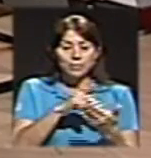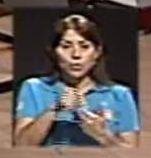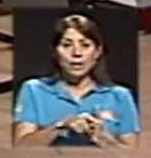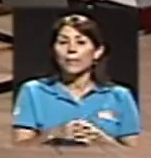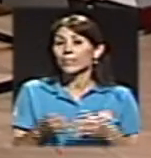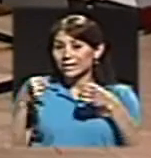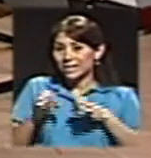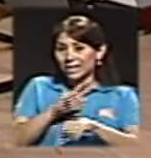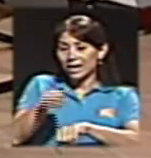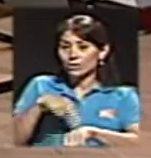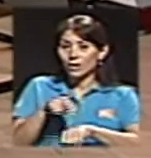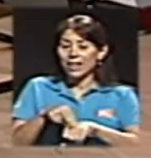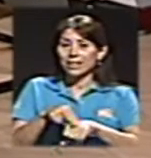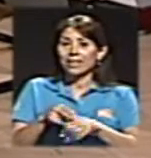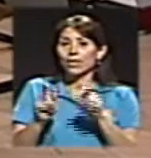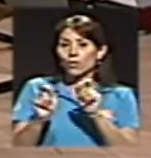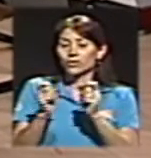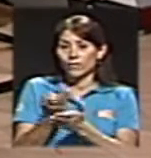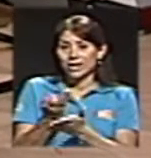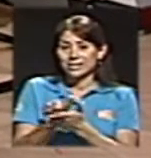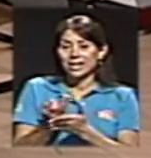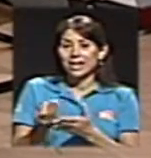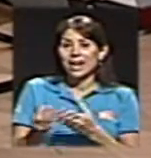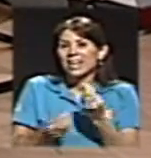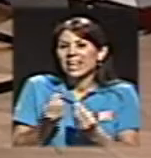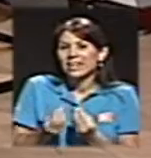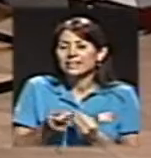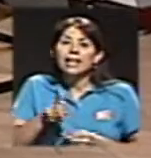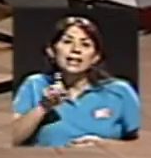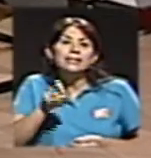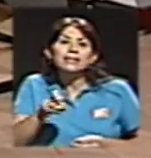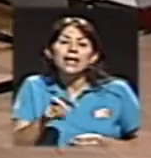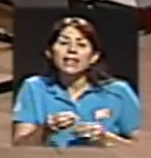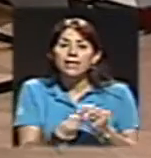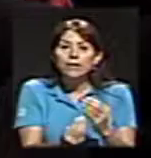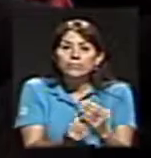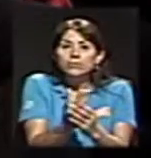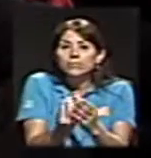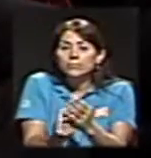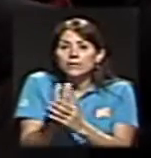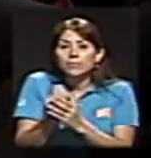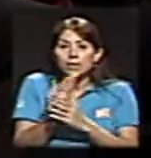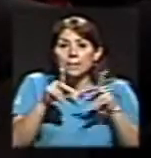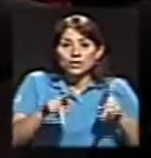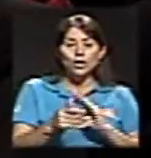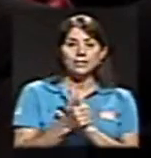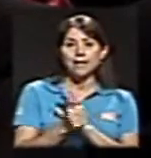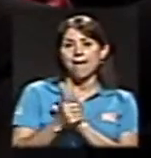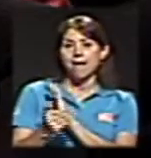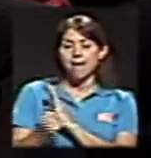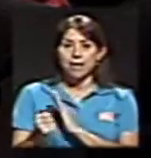Nacional de Educación Financiera básicamente lo que responde es a la necesidad de crear competencias en las personas para